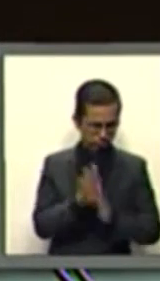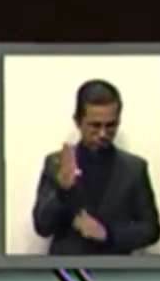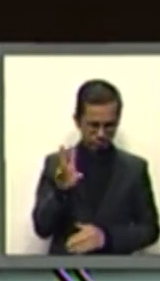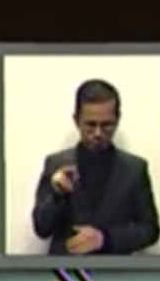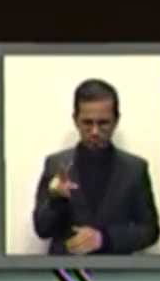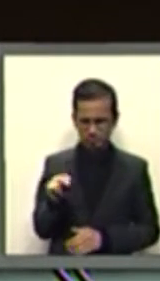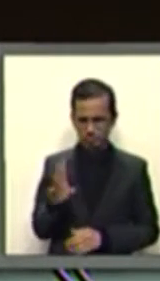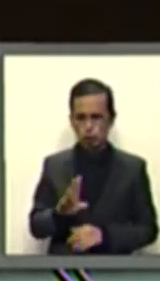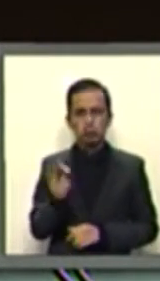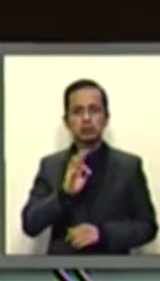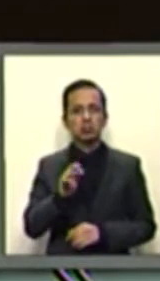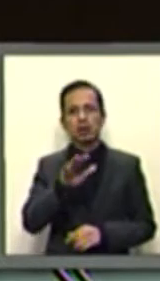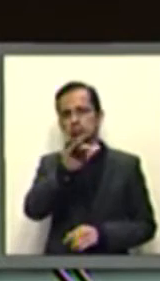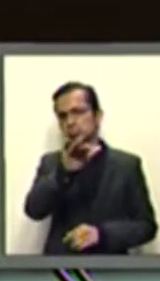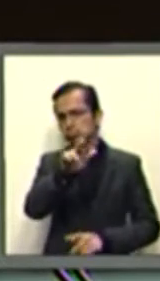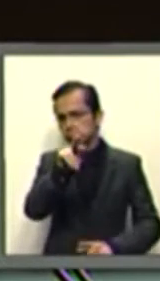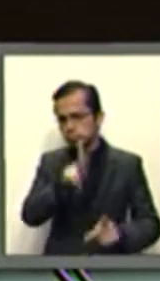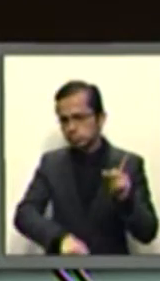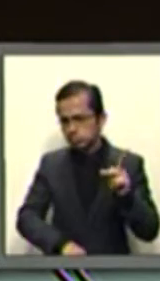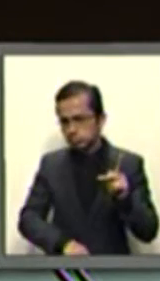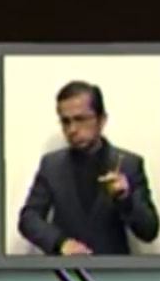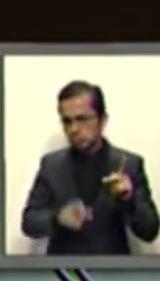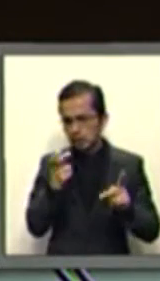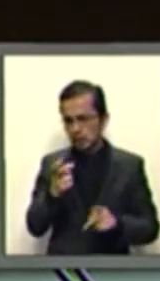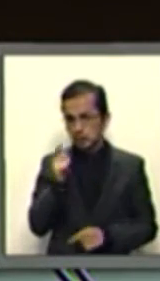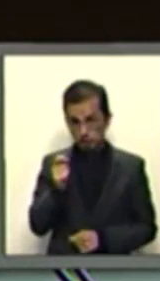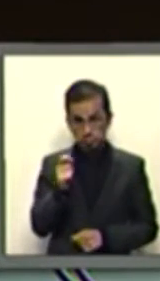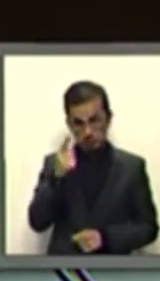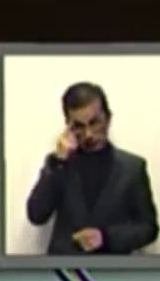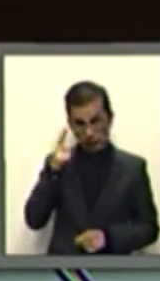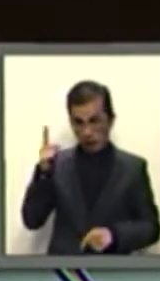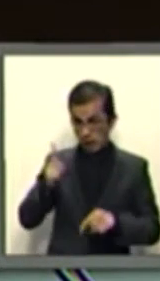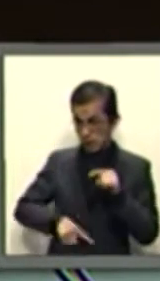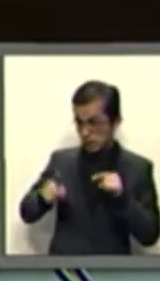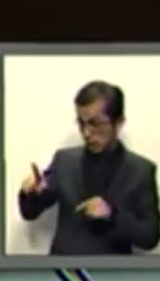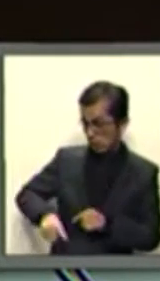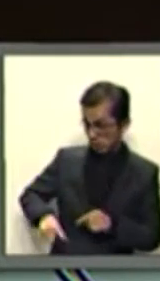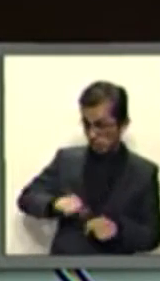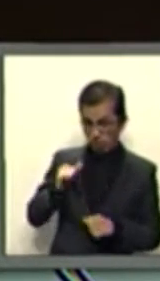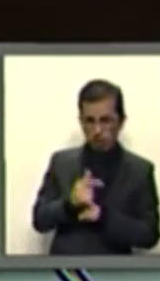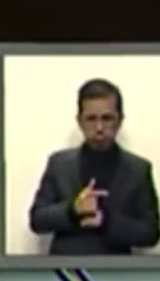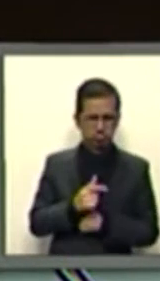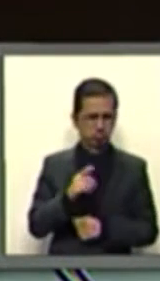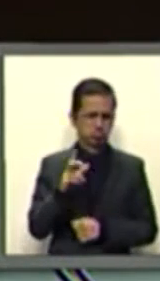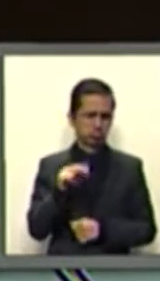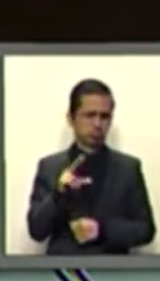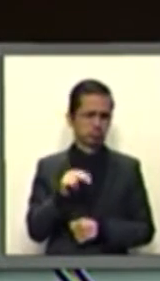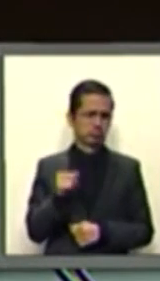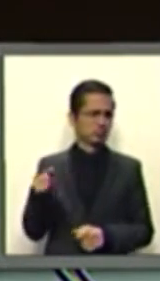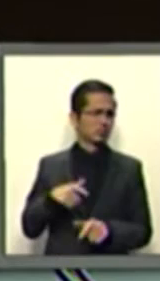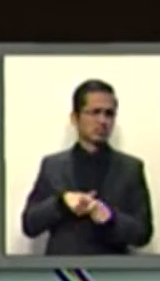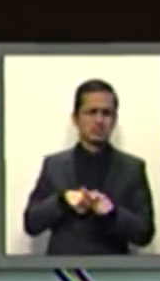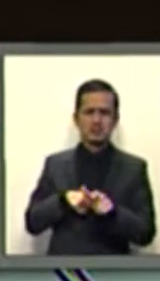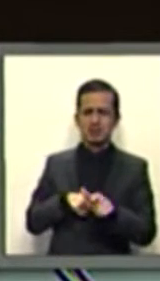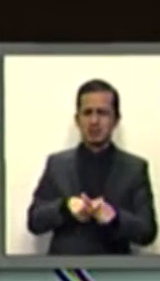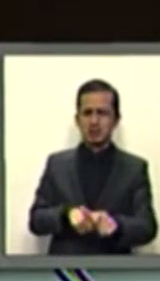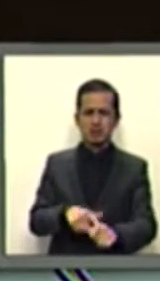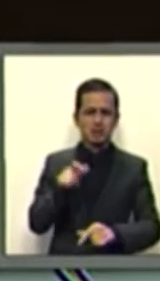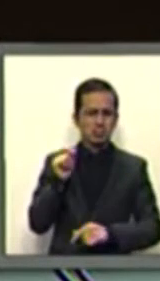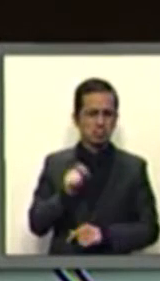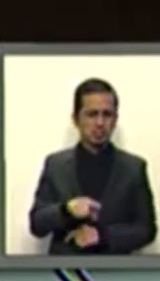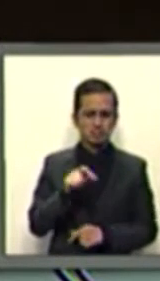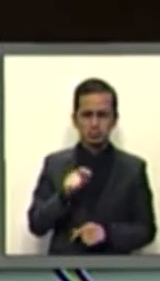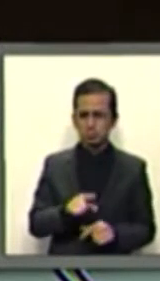una interrupción no se está quitando nada al estado Mexicano se siguen produciendo productos legislativos importantes para